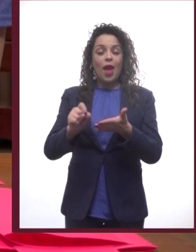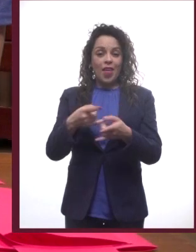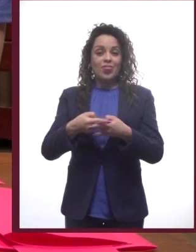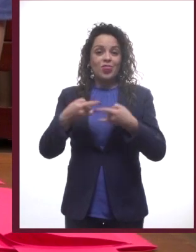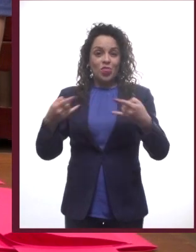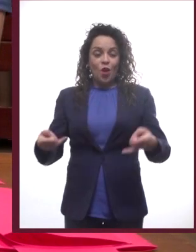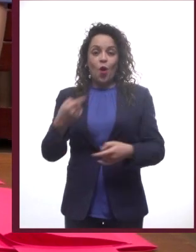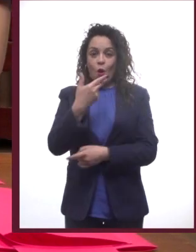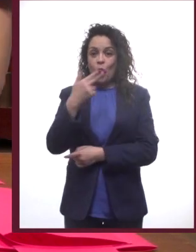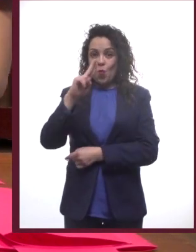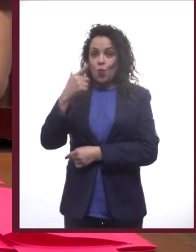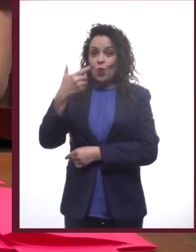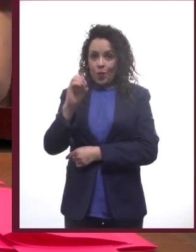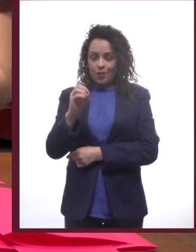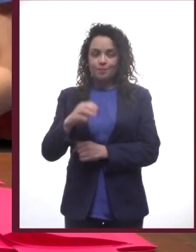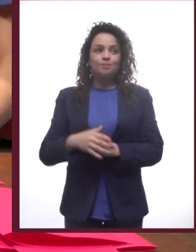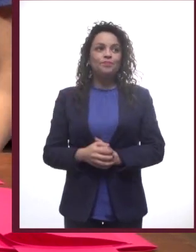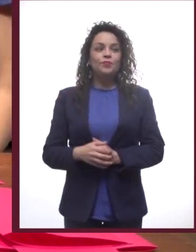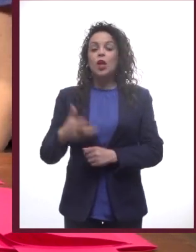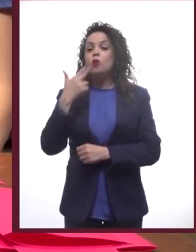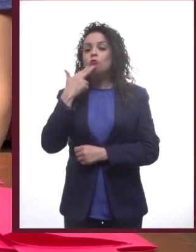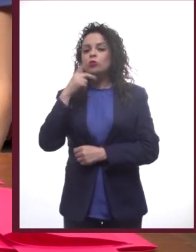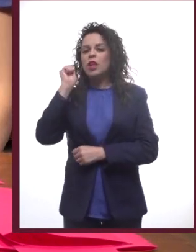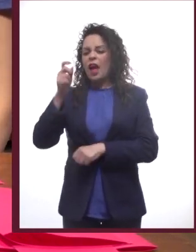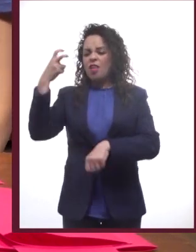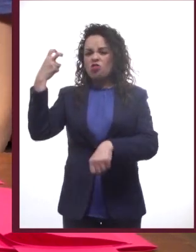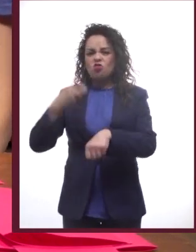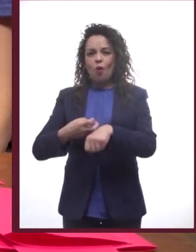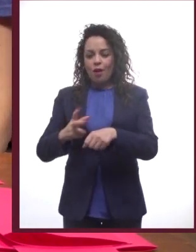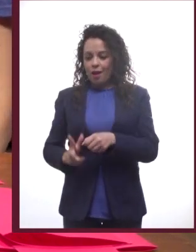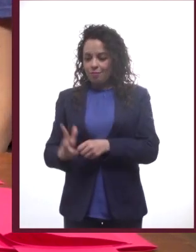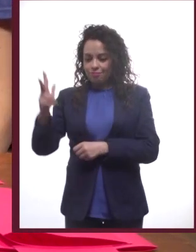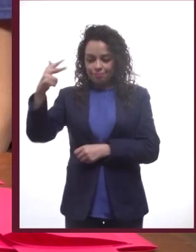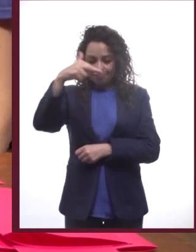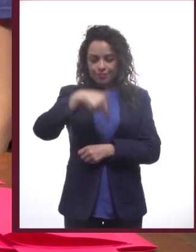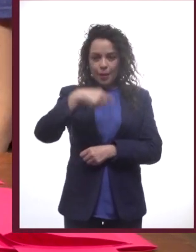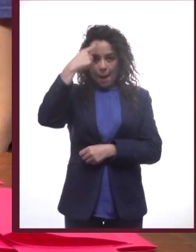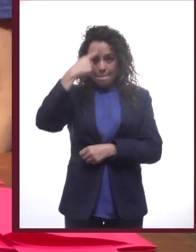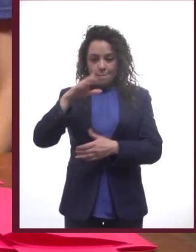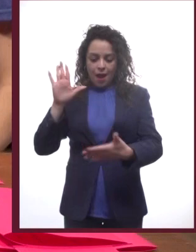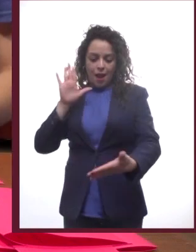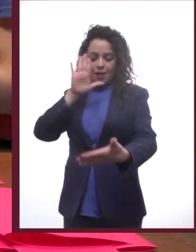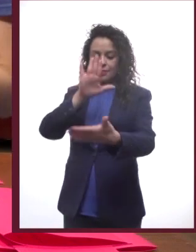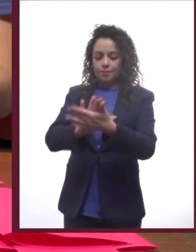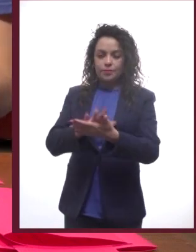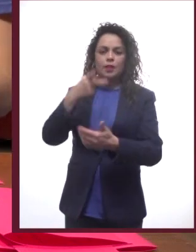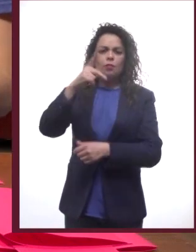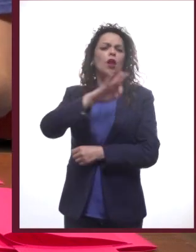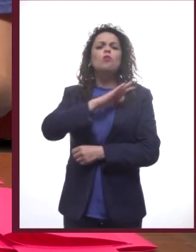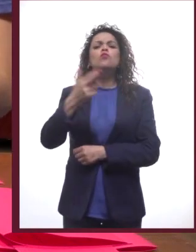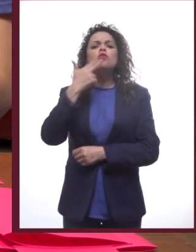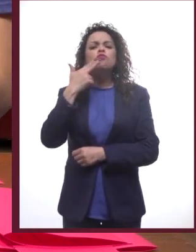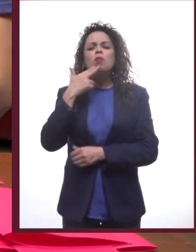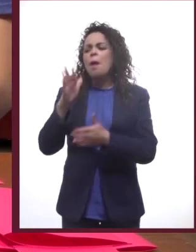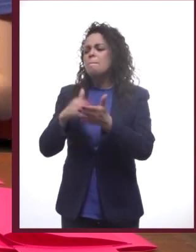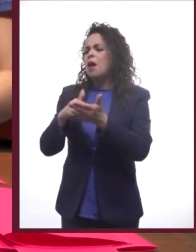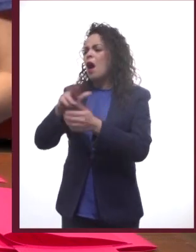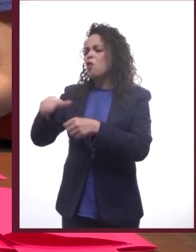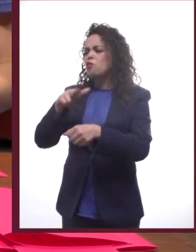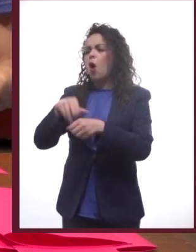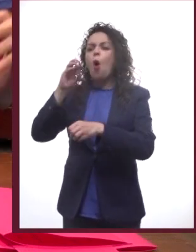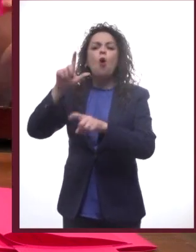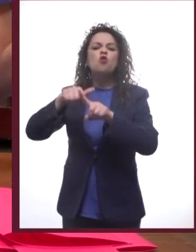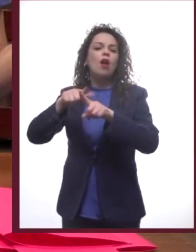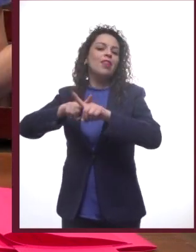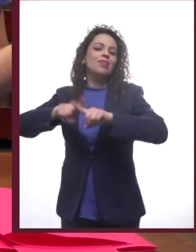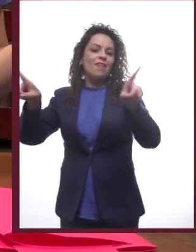cierto. Usamos cartulina recortada tamaño carta para la portada, pero puedes usar papel normal o de otro